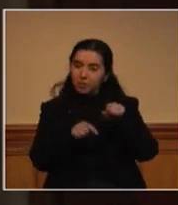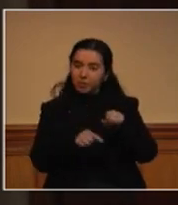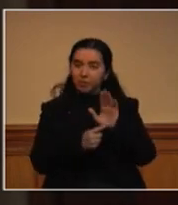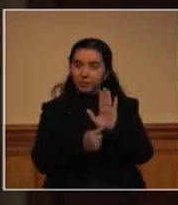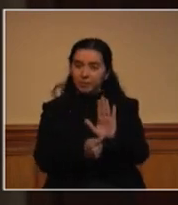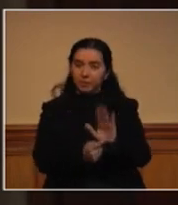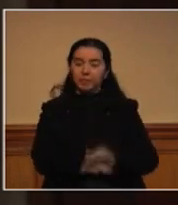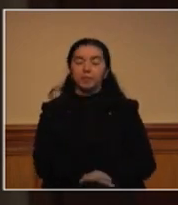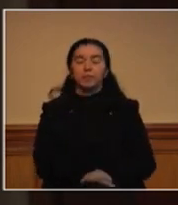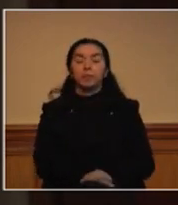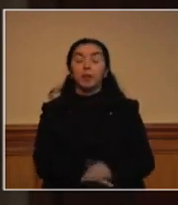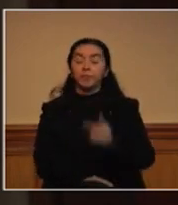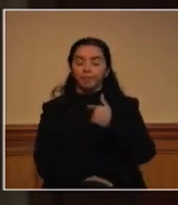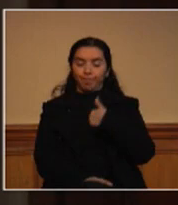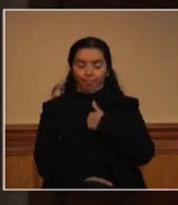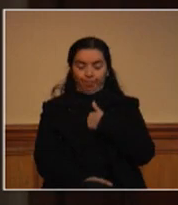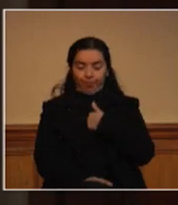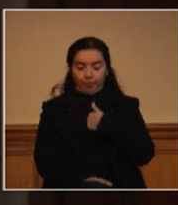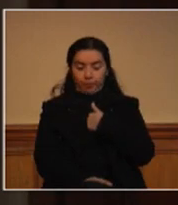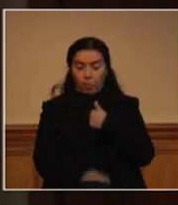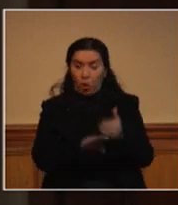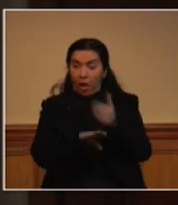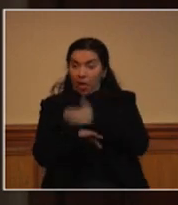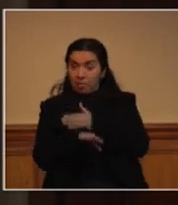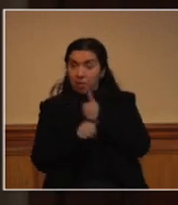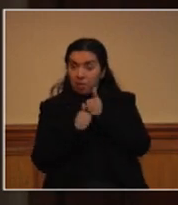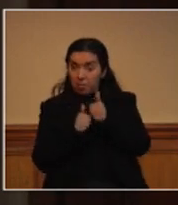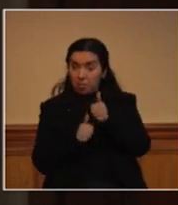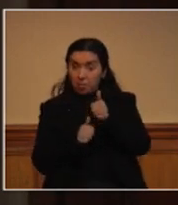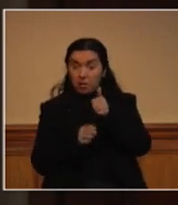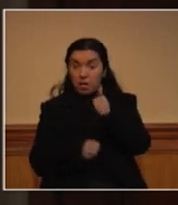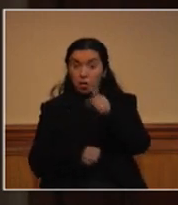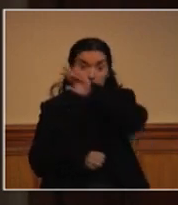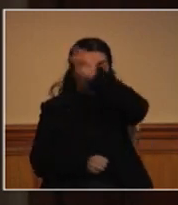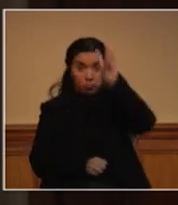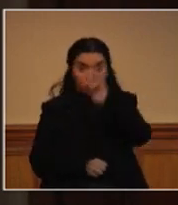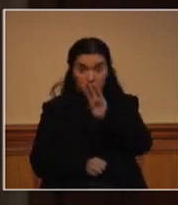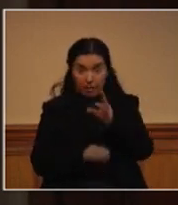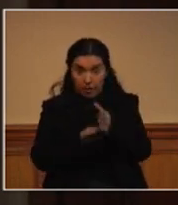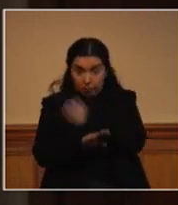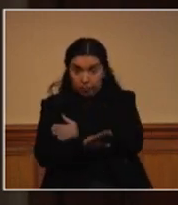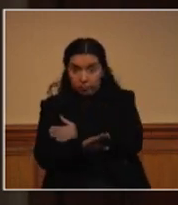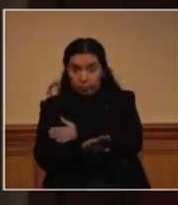Yo, antes de ser director del Servicio Nacional de la Discapacidad,